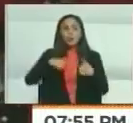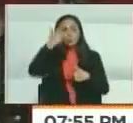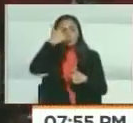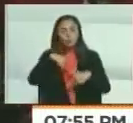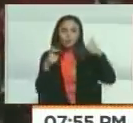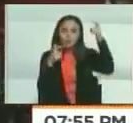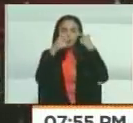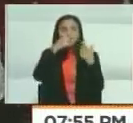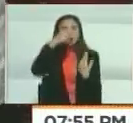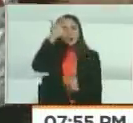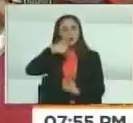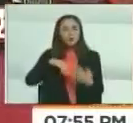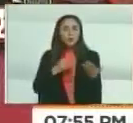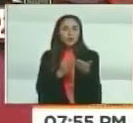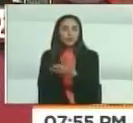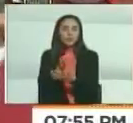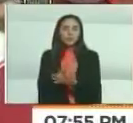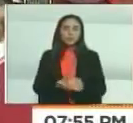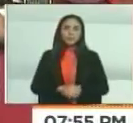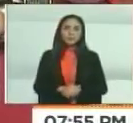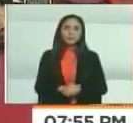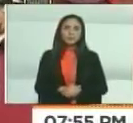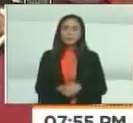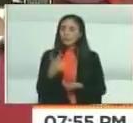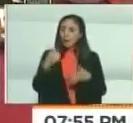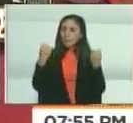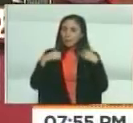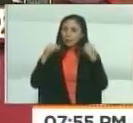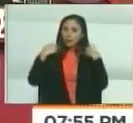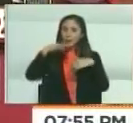soy leal. Esto lo ensayamos en Cuba.